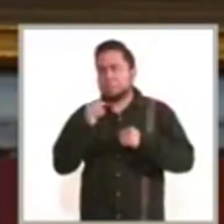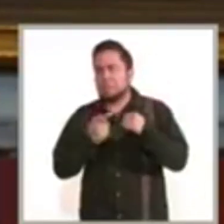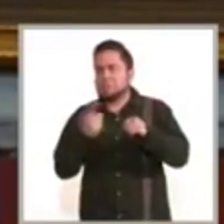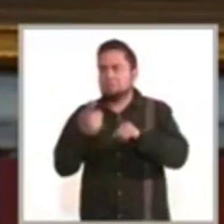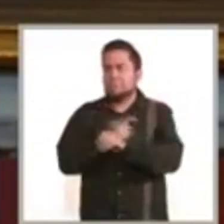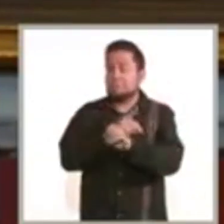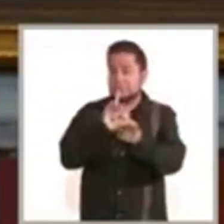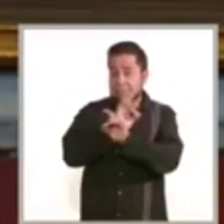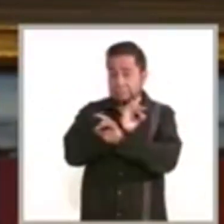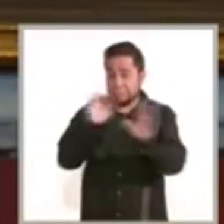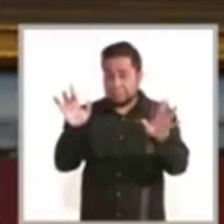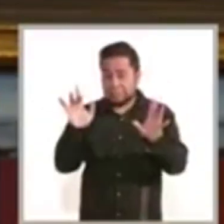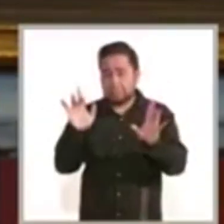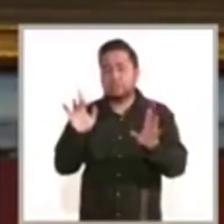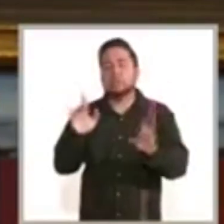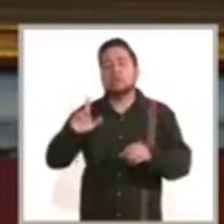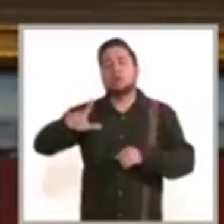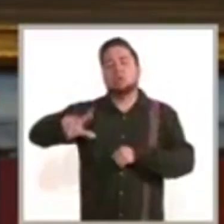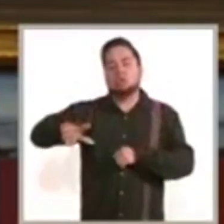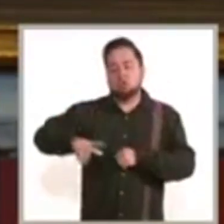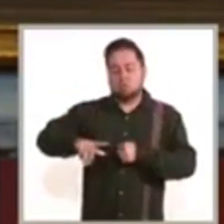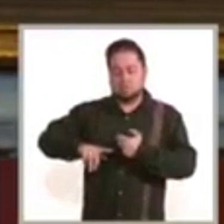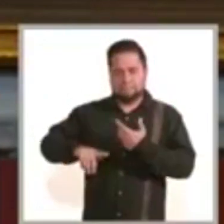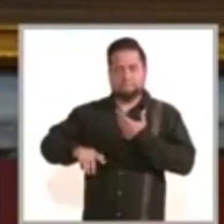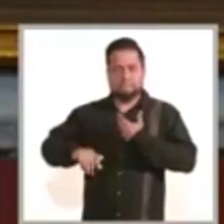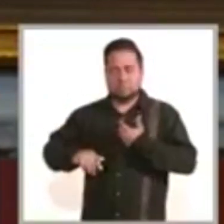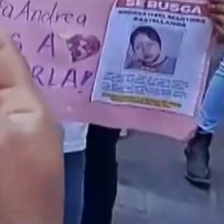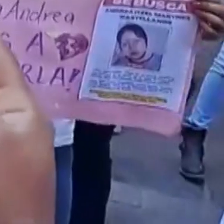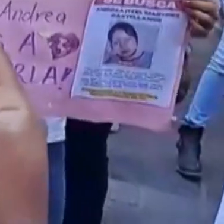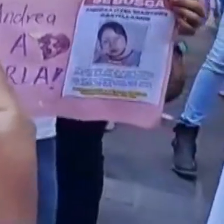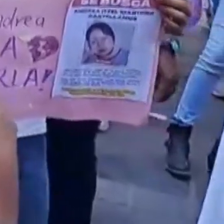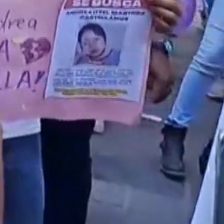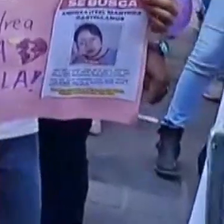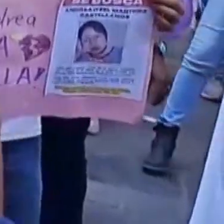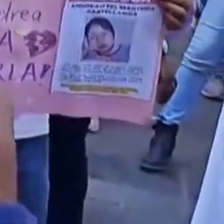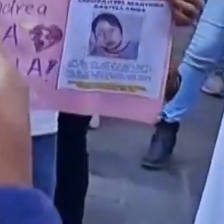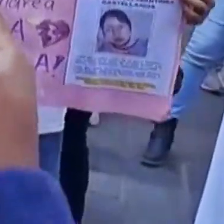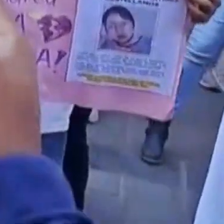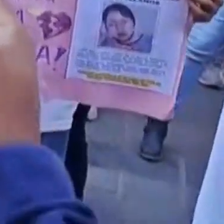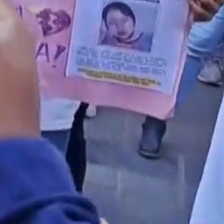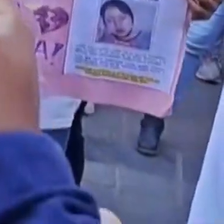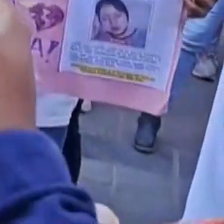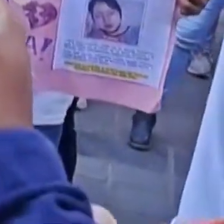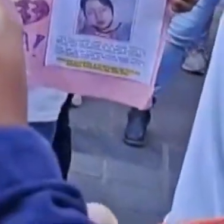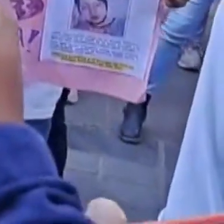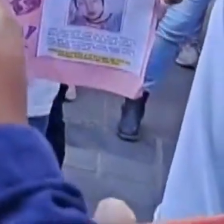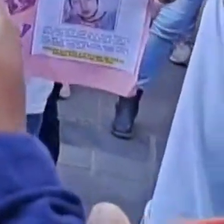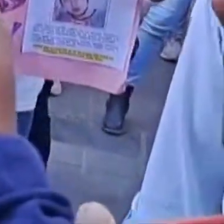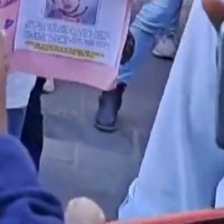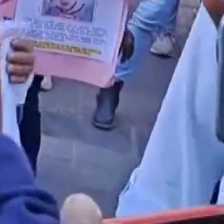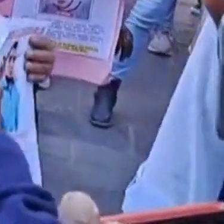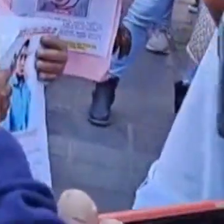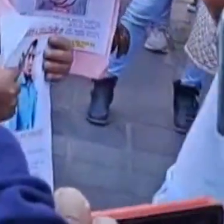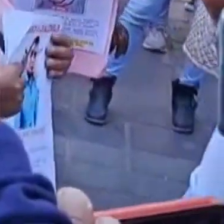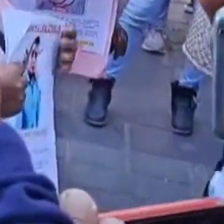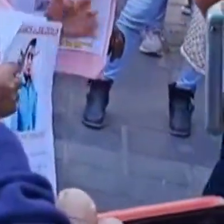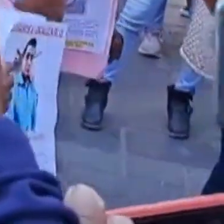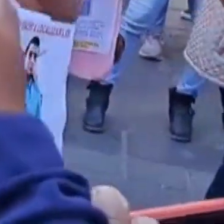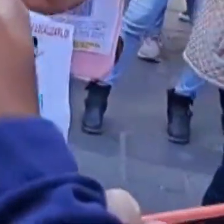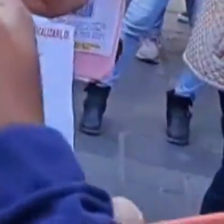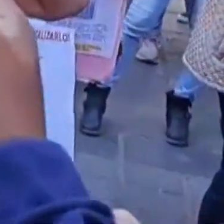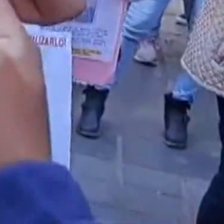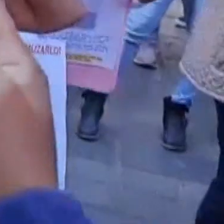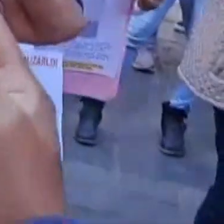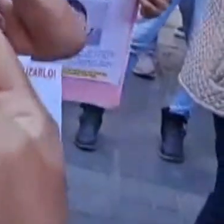ocurra el gobierno inmediatamente está actuando digo yo este aumento de violencia feminicida en el estado a una inercia del gobierno